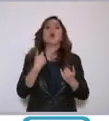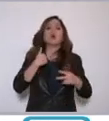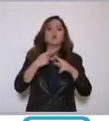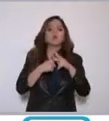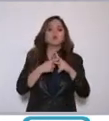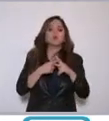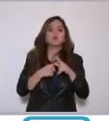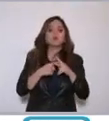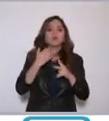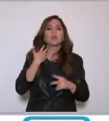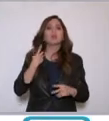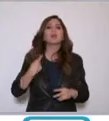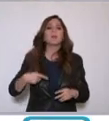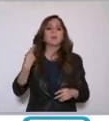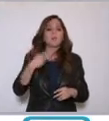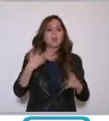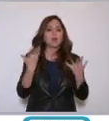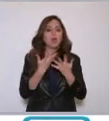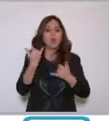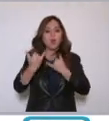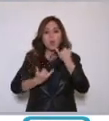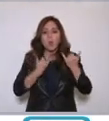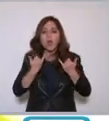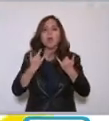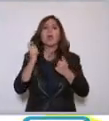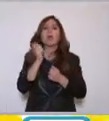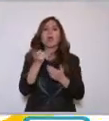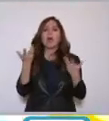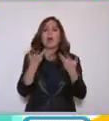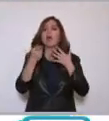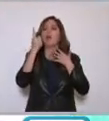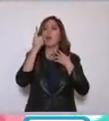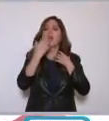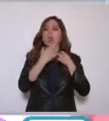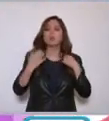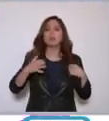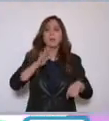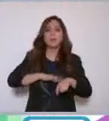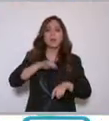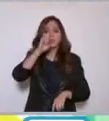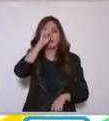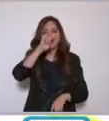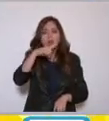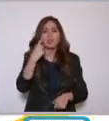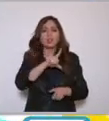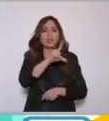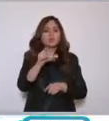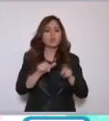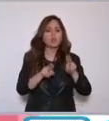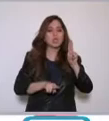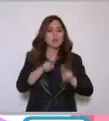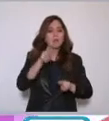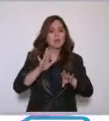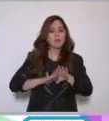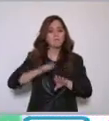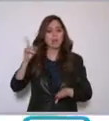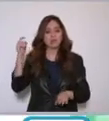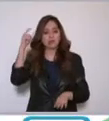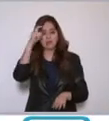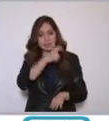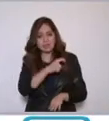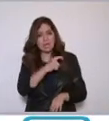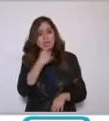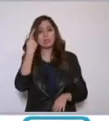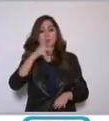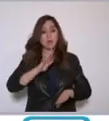está en un esquema de juego. Entonces vas de algo muy sencillo a niveles que se van empezando a hacer más complejos, y la realidad